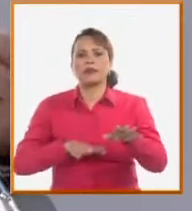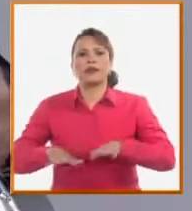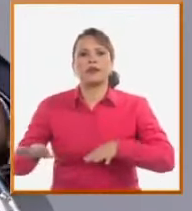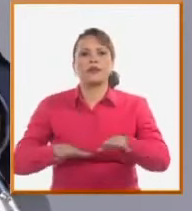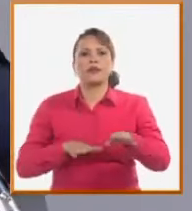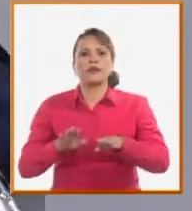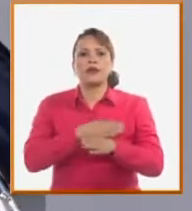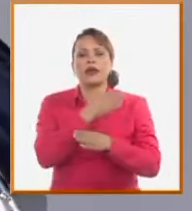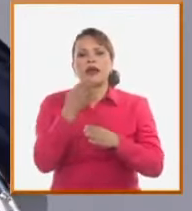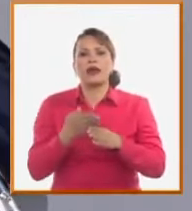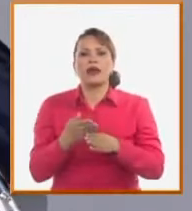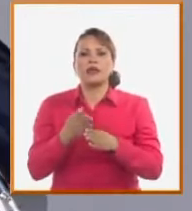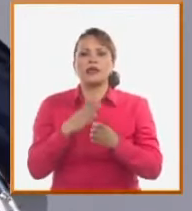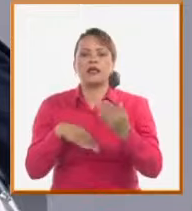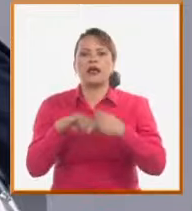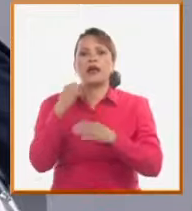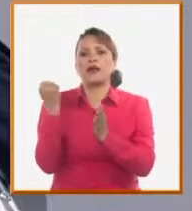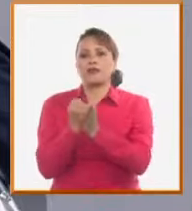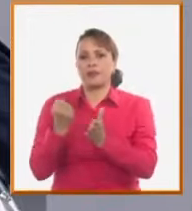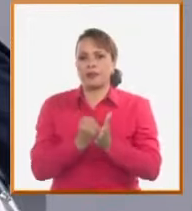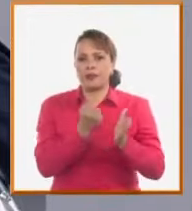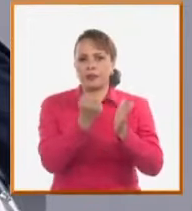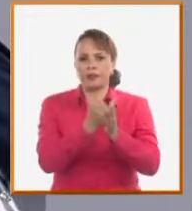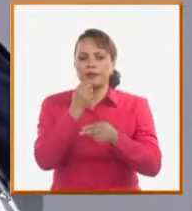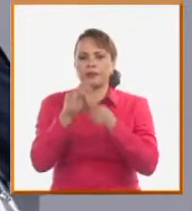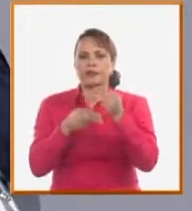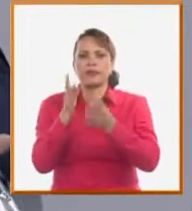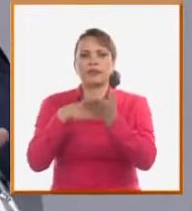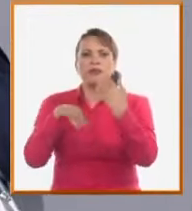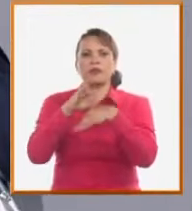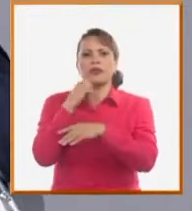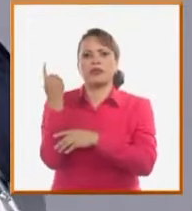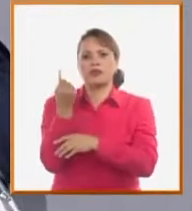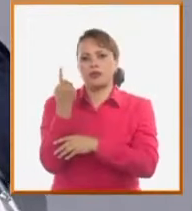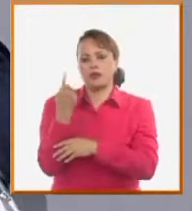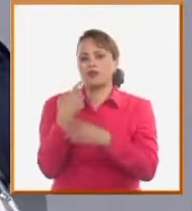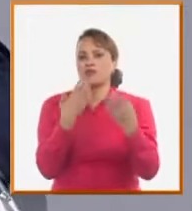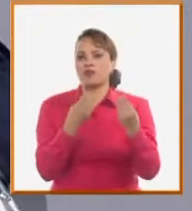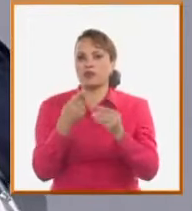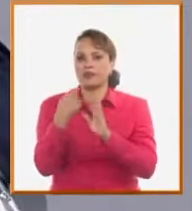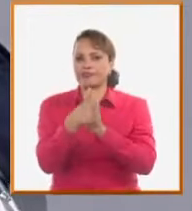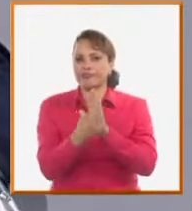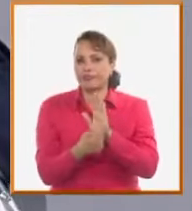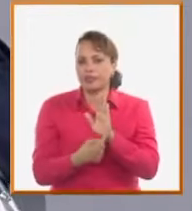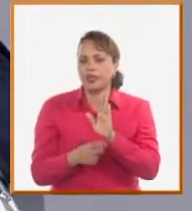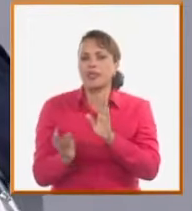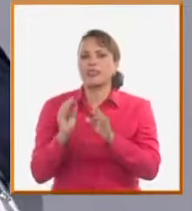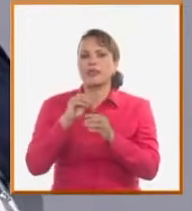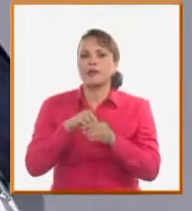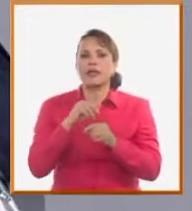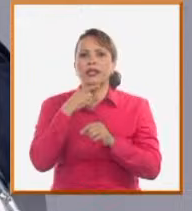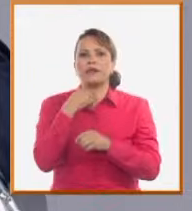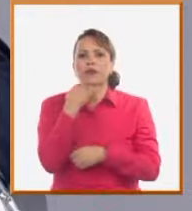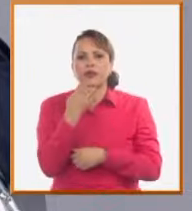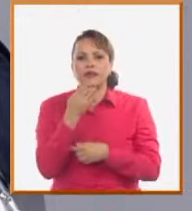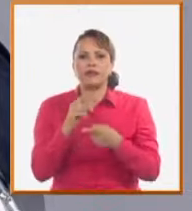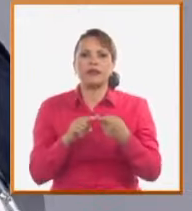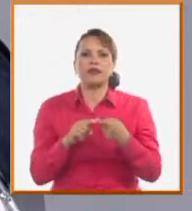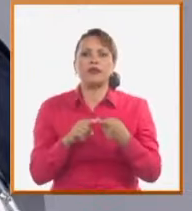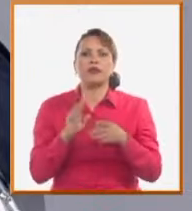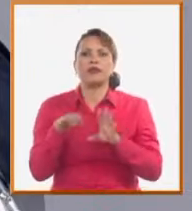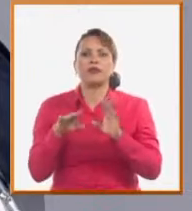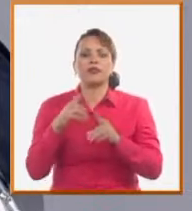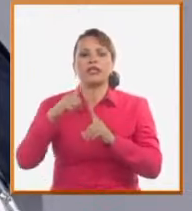concertación hasta los niveles de aprobación que se hacen a nivel nacional, porque son muchos los factores que intervienen en ello, PNR, inclusive muchas